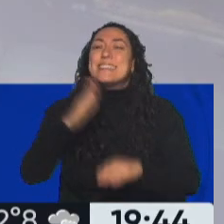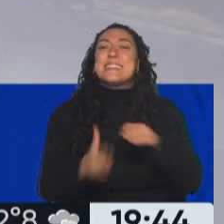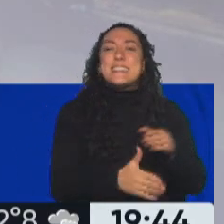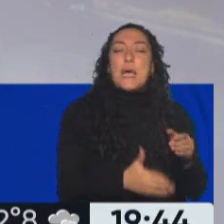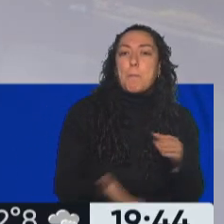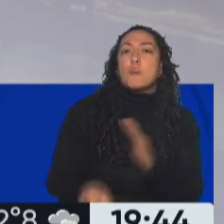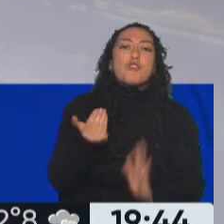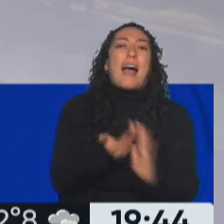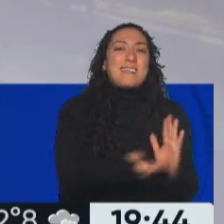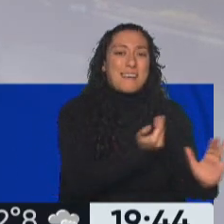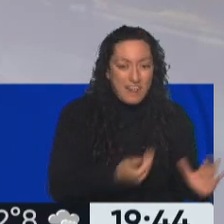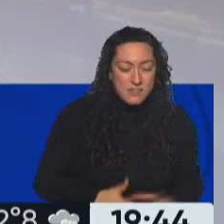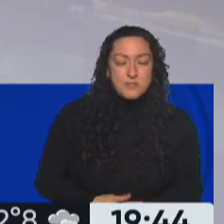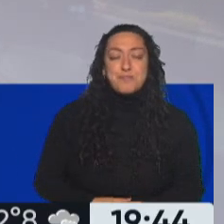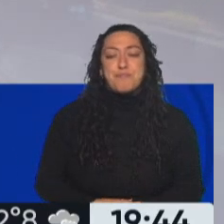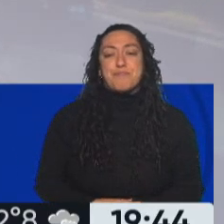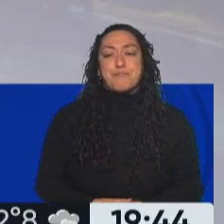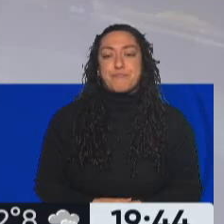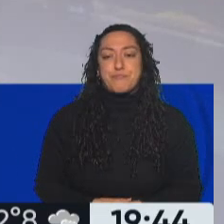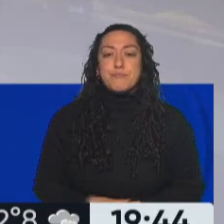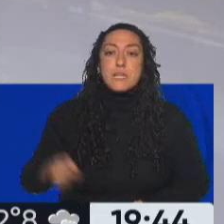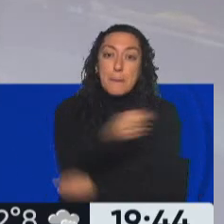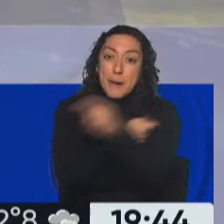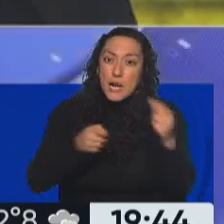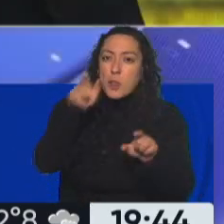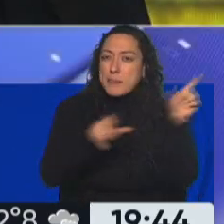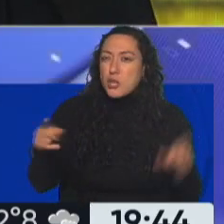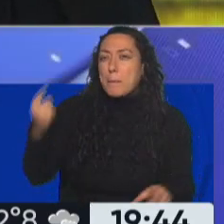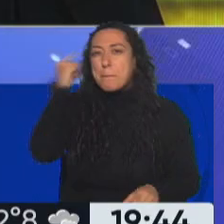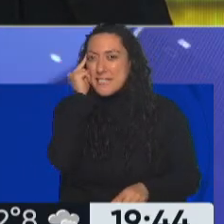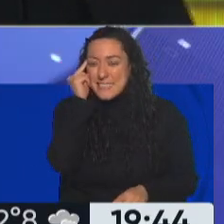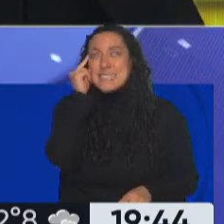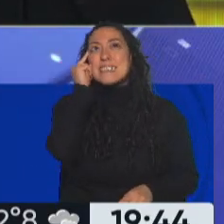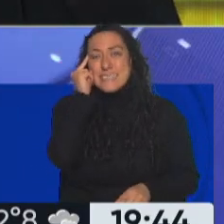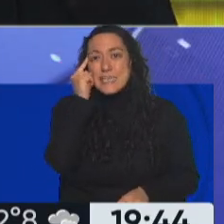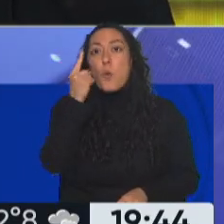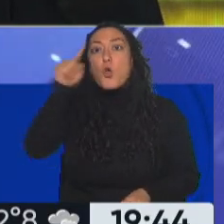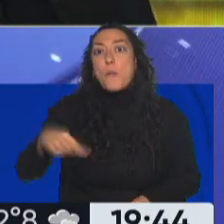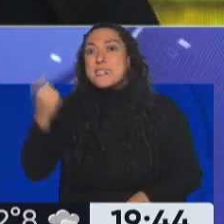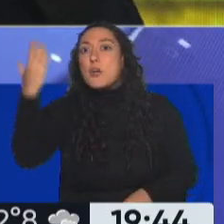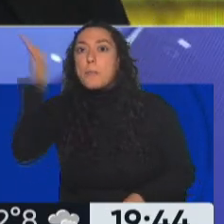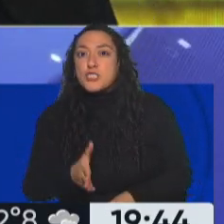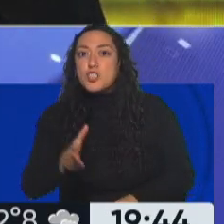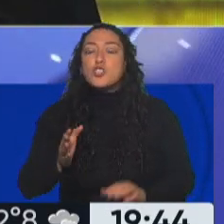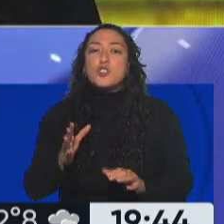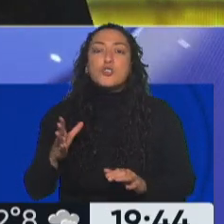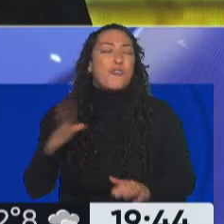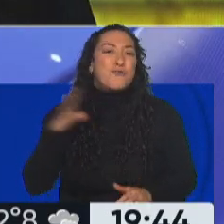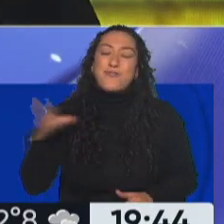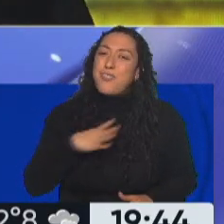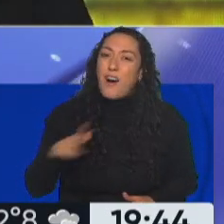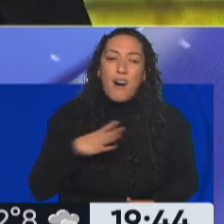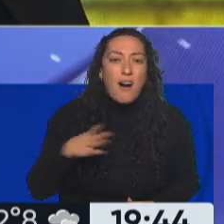levantar el cepo. Hay muchos en el mercado que consideran que falta mucho para que ese 1,5% llegue, porque